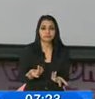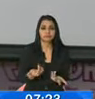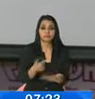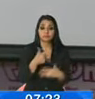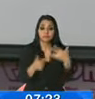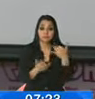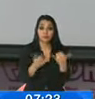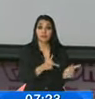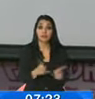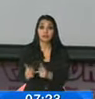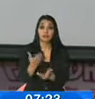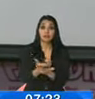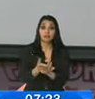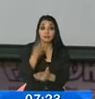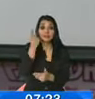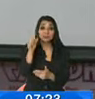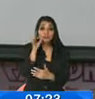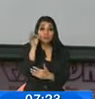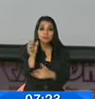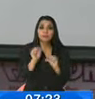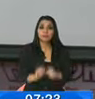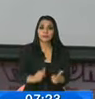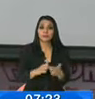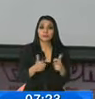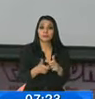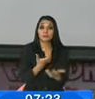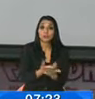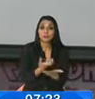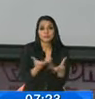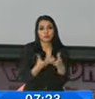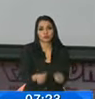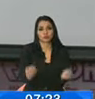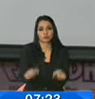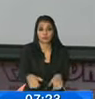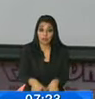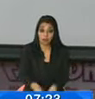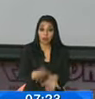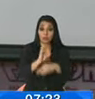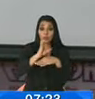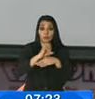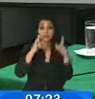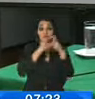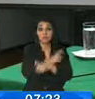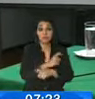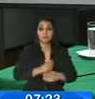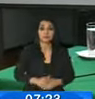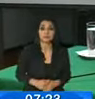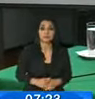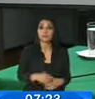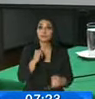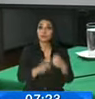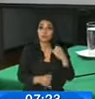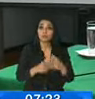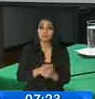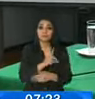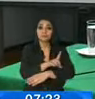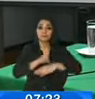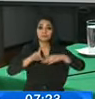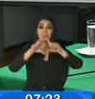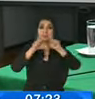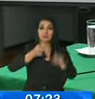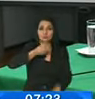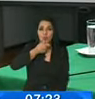se vayan a tomar en el futuro resuelvan el problema económico difícil por el que pasa la población. Por último, el director de Cedatos